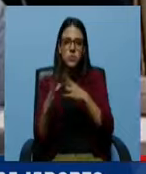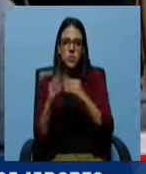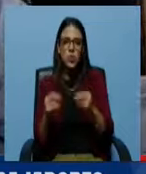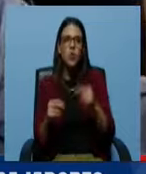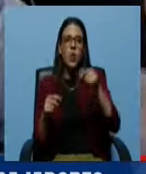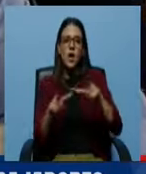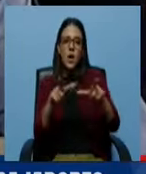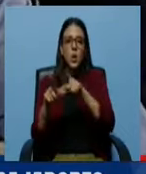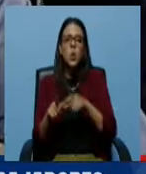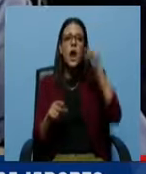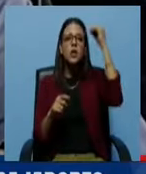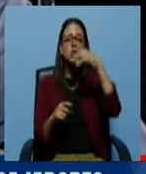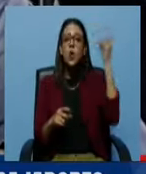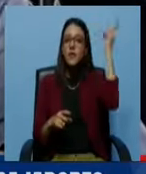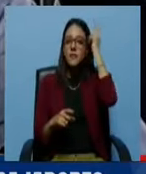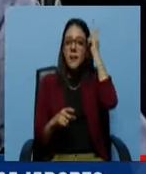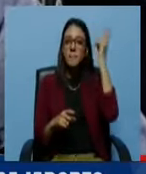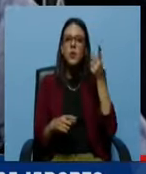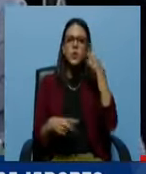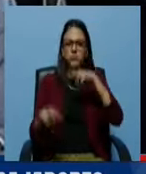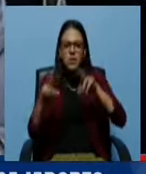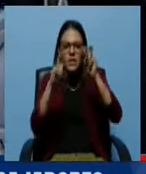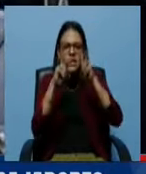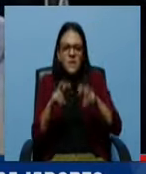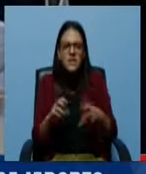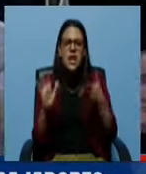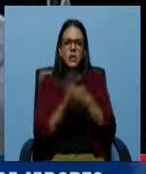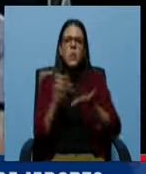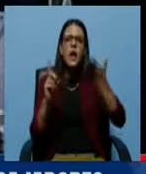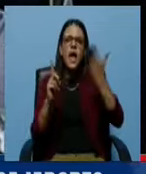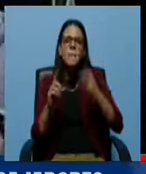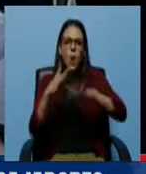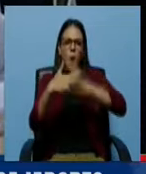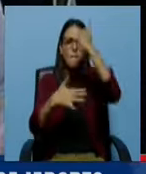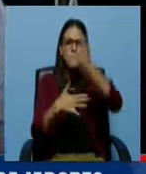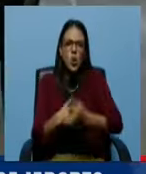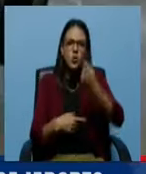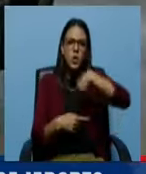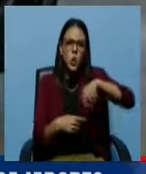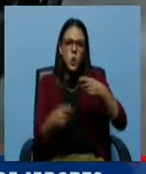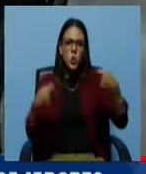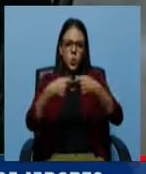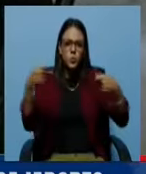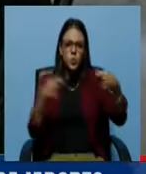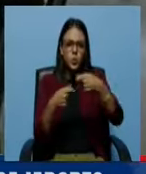en el Salón Sol del Perú, para repasar la importancia de los proyectos en conjunto.